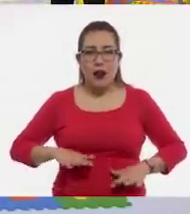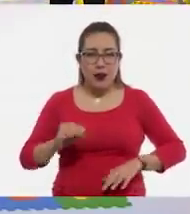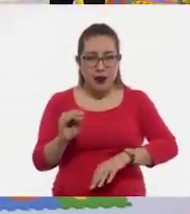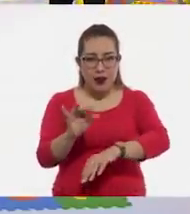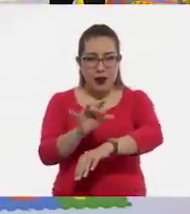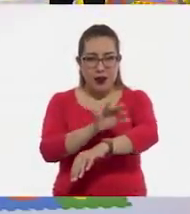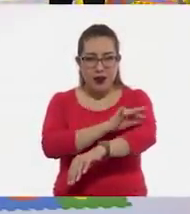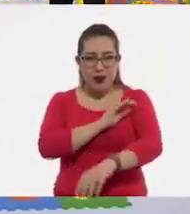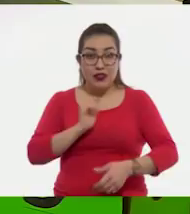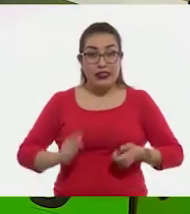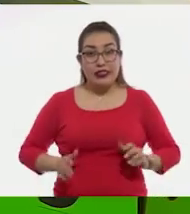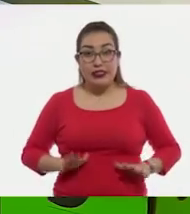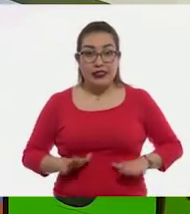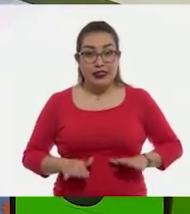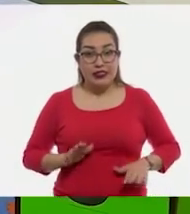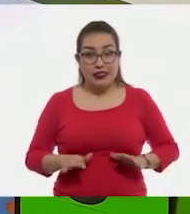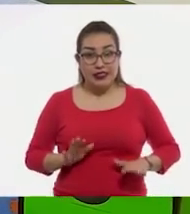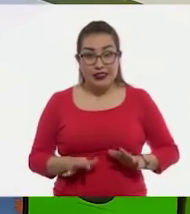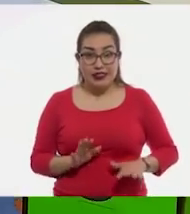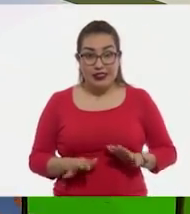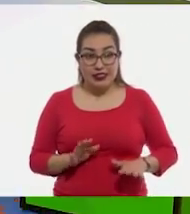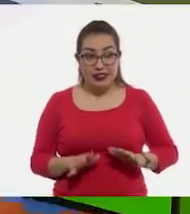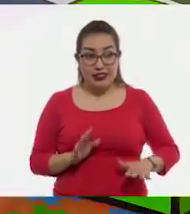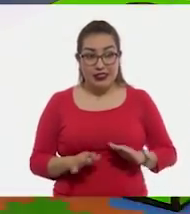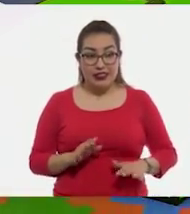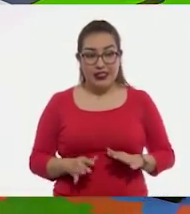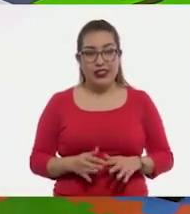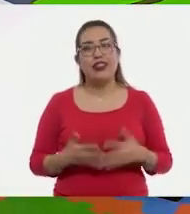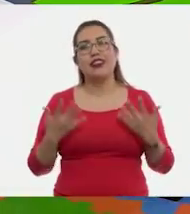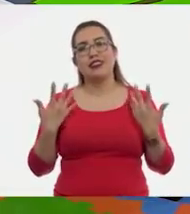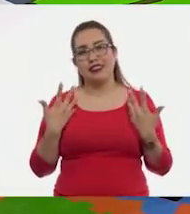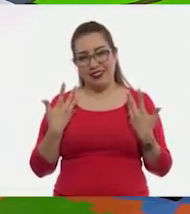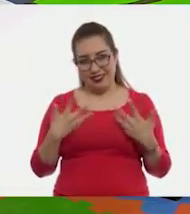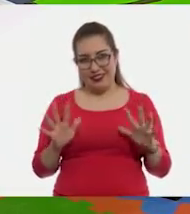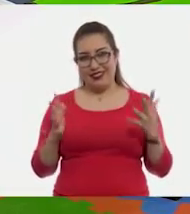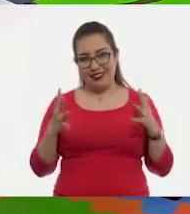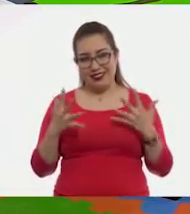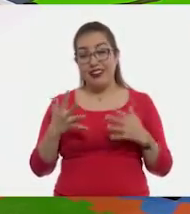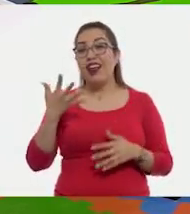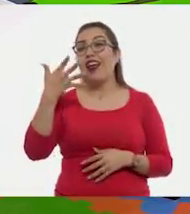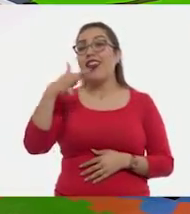el siguiente tiro del dado de Rosalba y el número que cae es el...